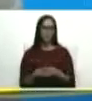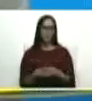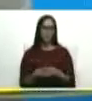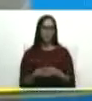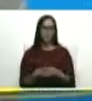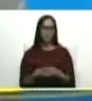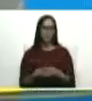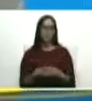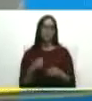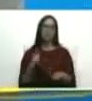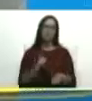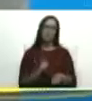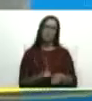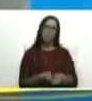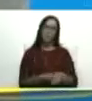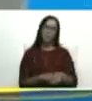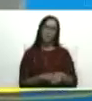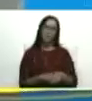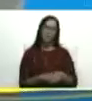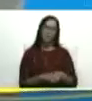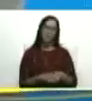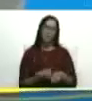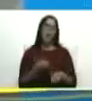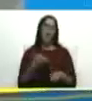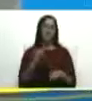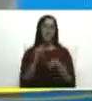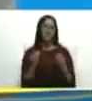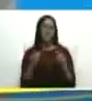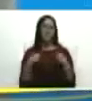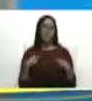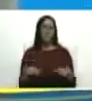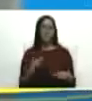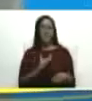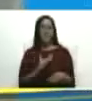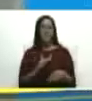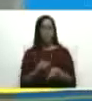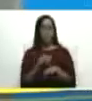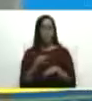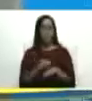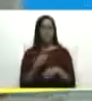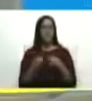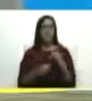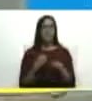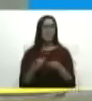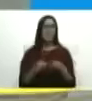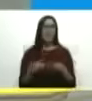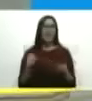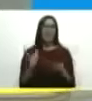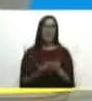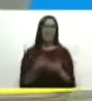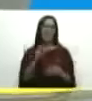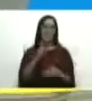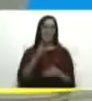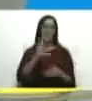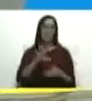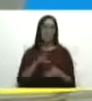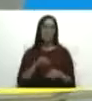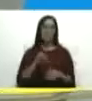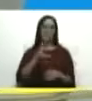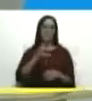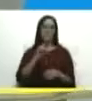en los tiempos donde había muchos recursos, las alcaldías y las gobernaciones hacían a veces hasta 25, 30